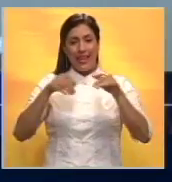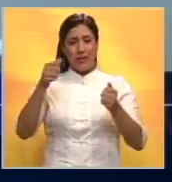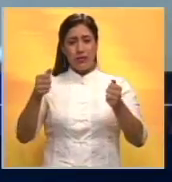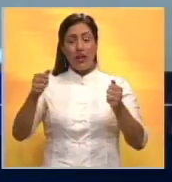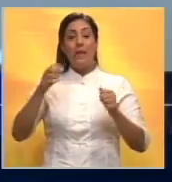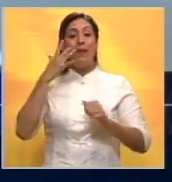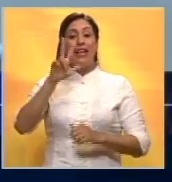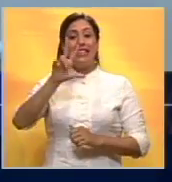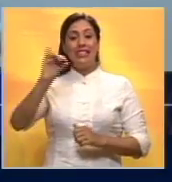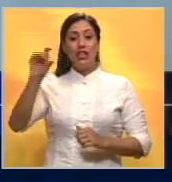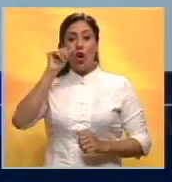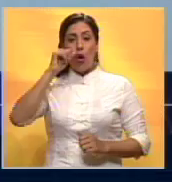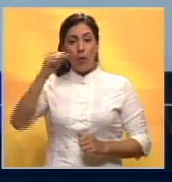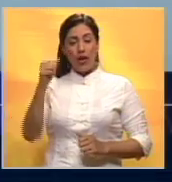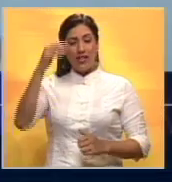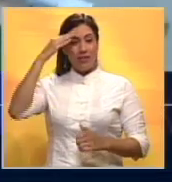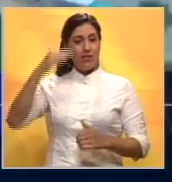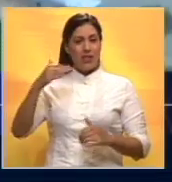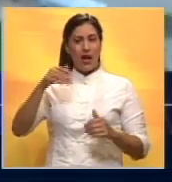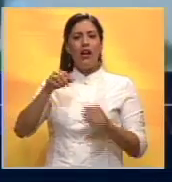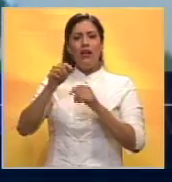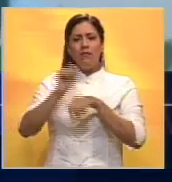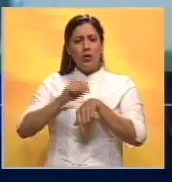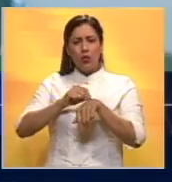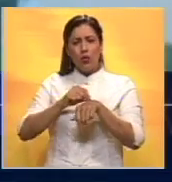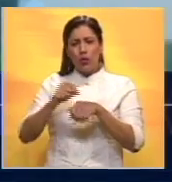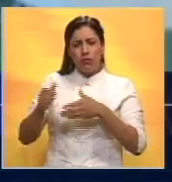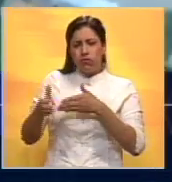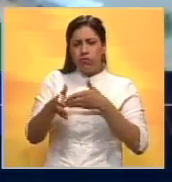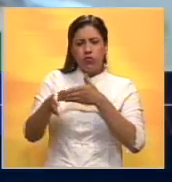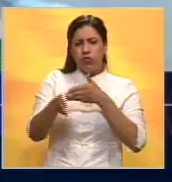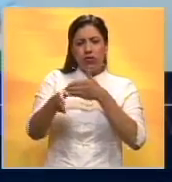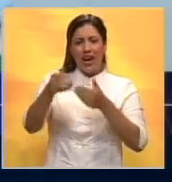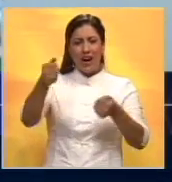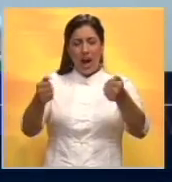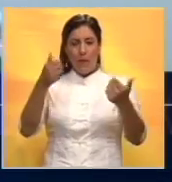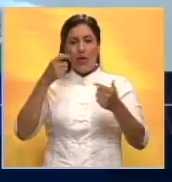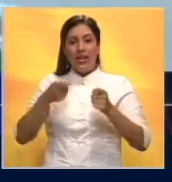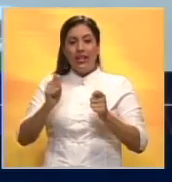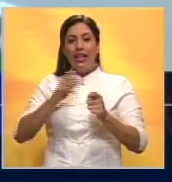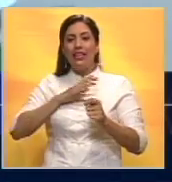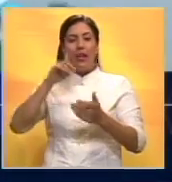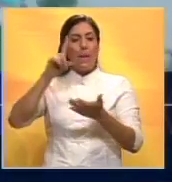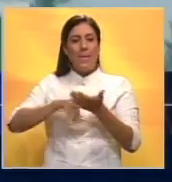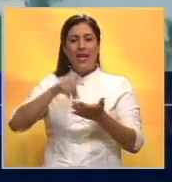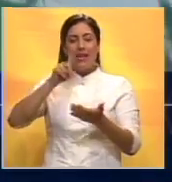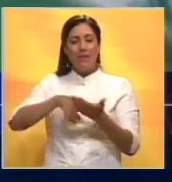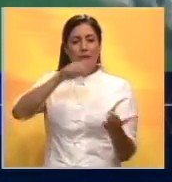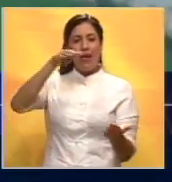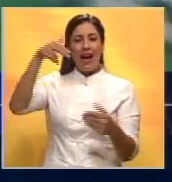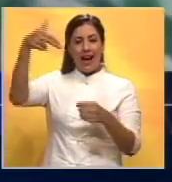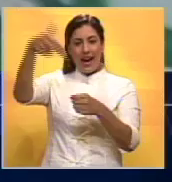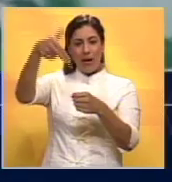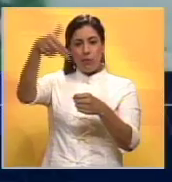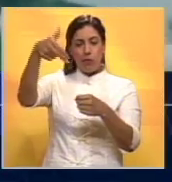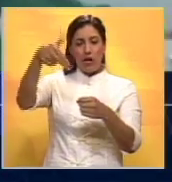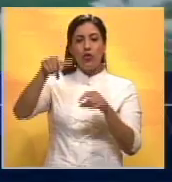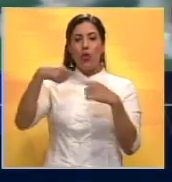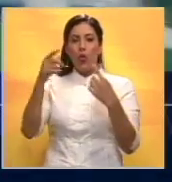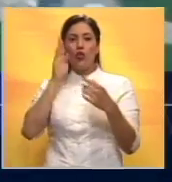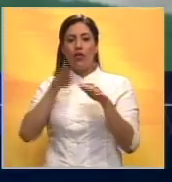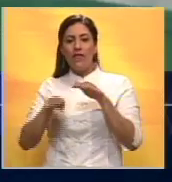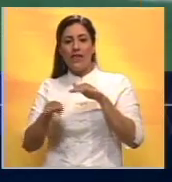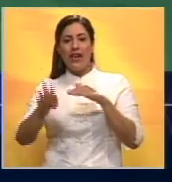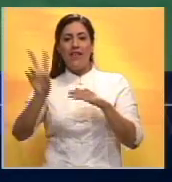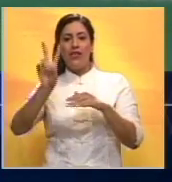300 hombres de la policía y el ejército durante varios minutos persiguieron camiones que intentaron pasar miles de galones de combustible por una trocha desde